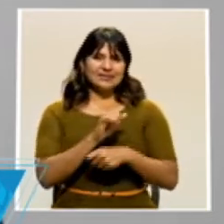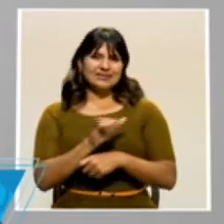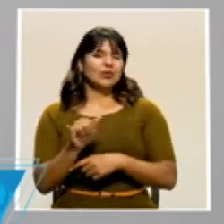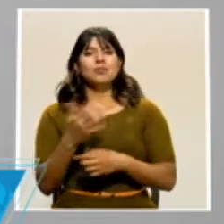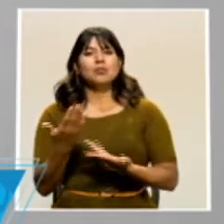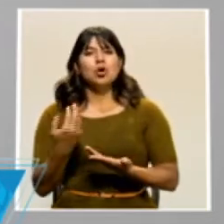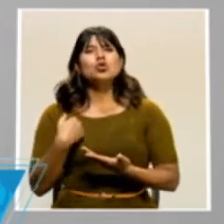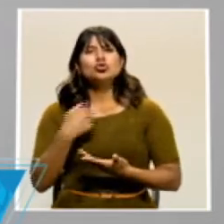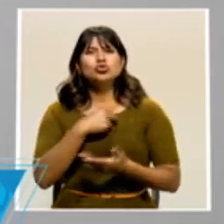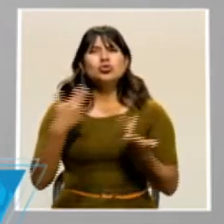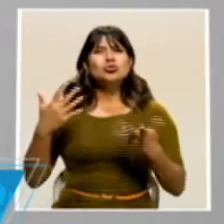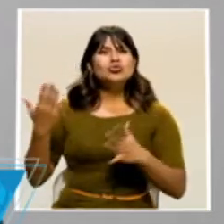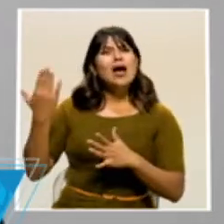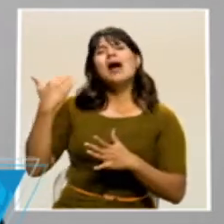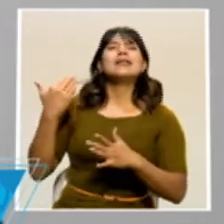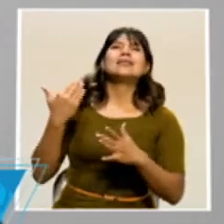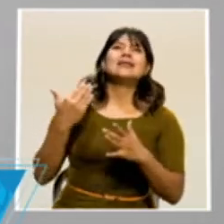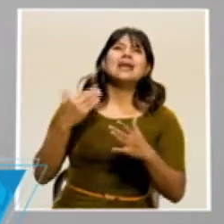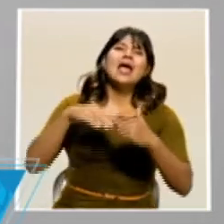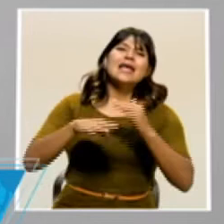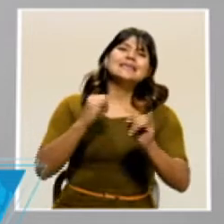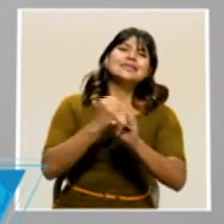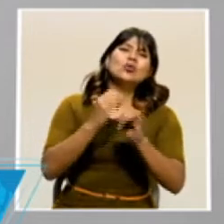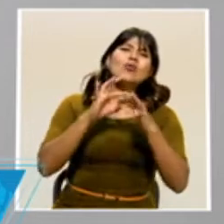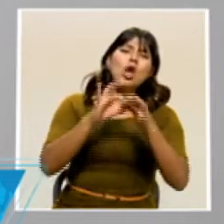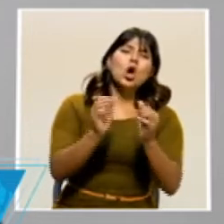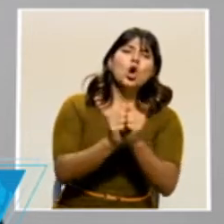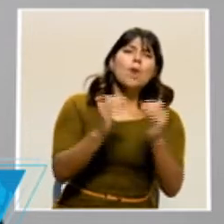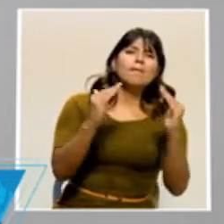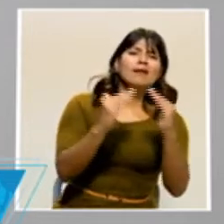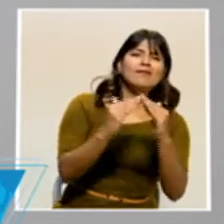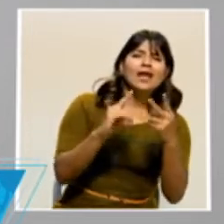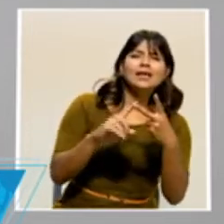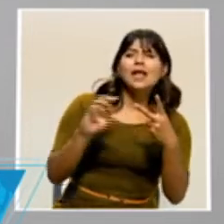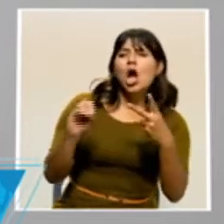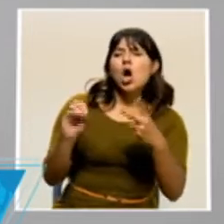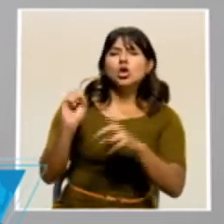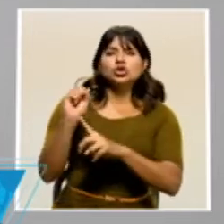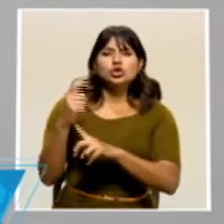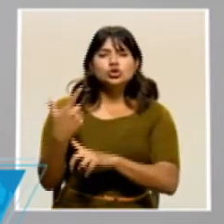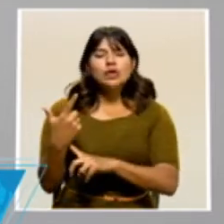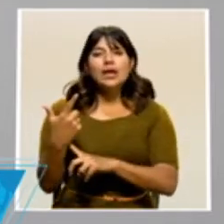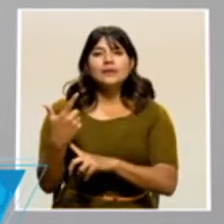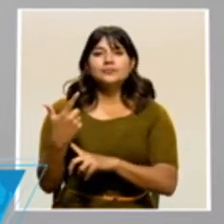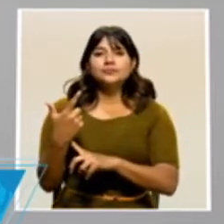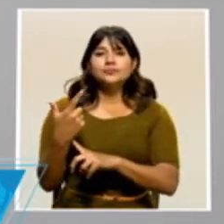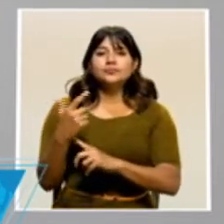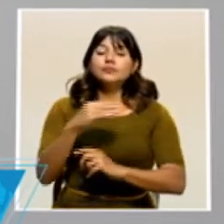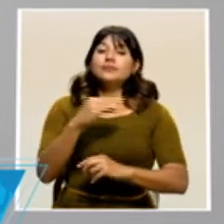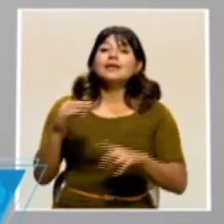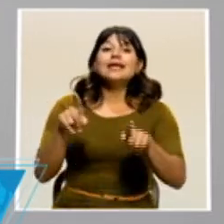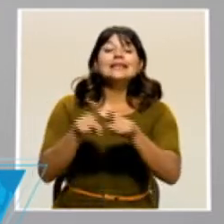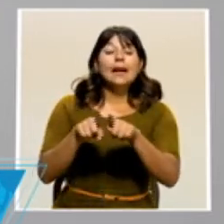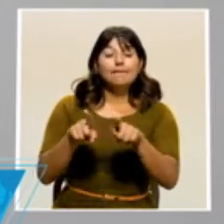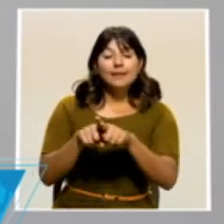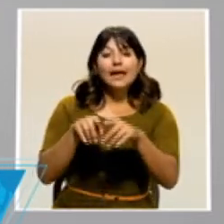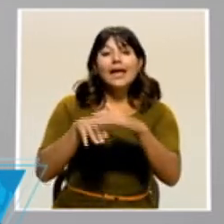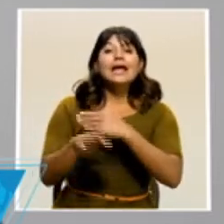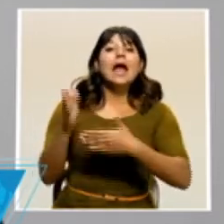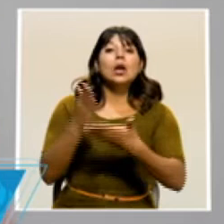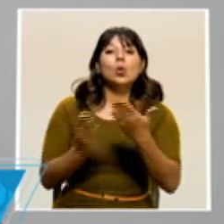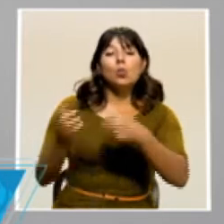en el sector vivienda, duplicidades en el sector social, incluso en el sector social. También en algún